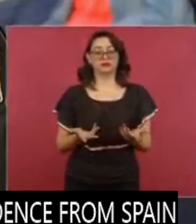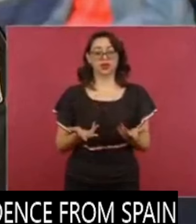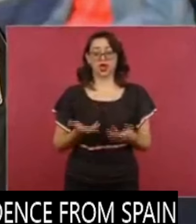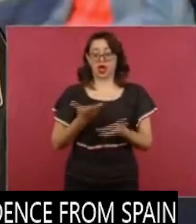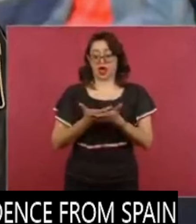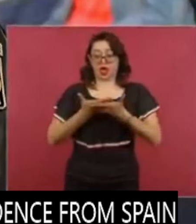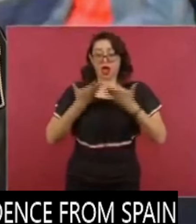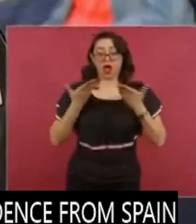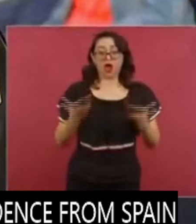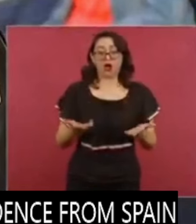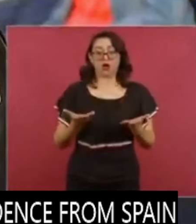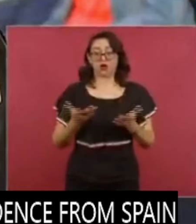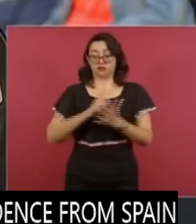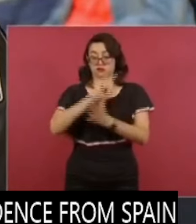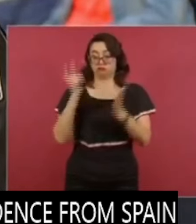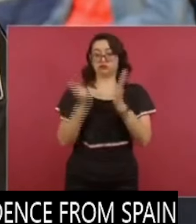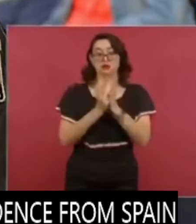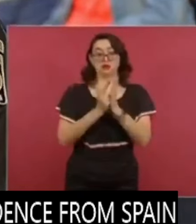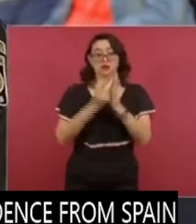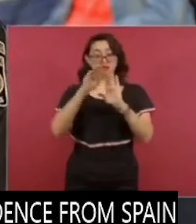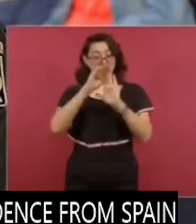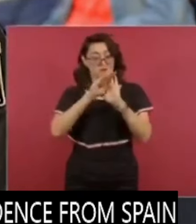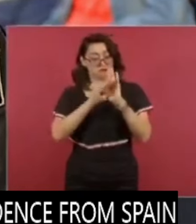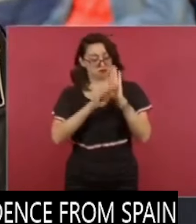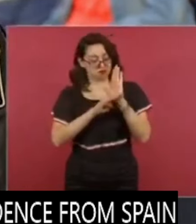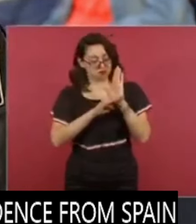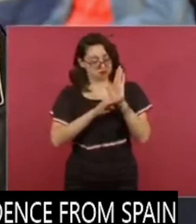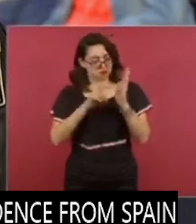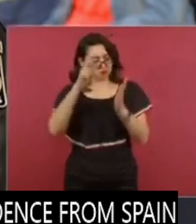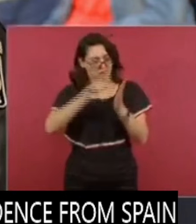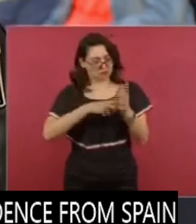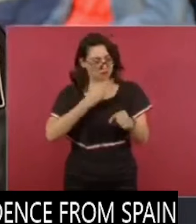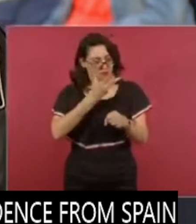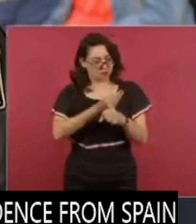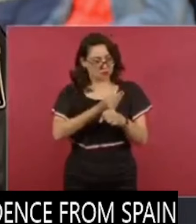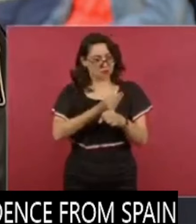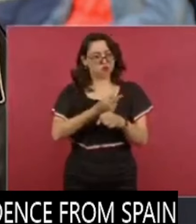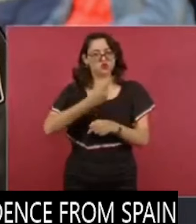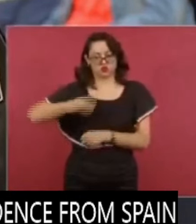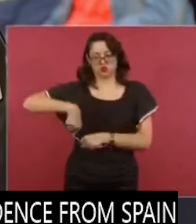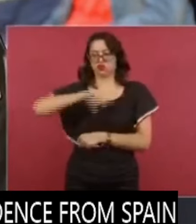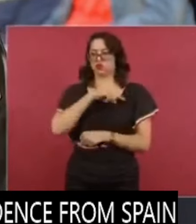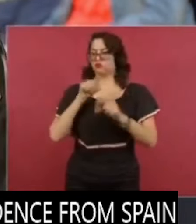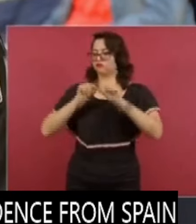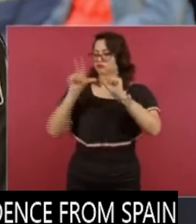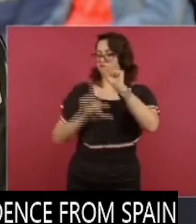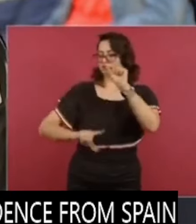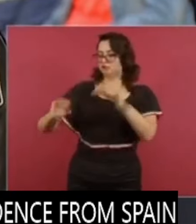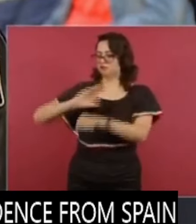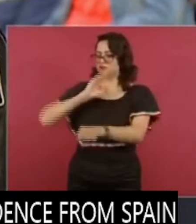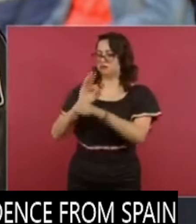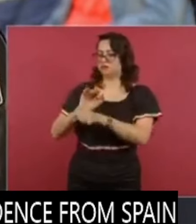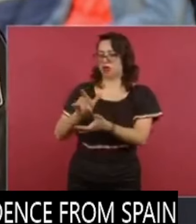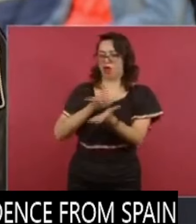conforme a los ordenamientos legales, apoyar con todas nuestras capacidades a todos los